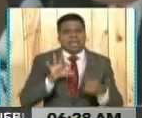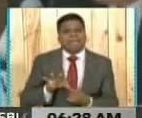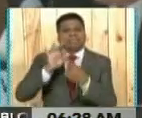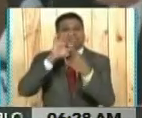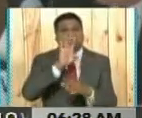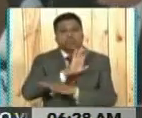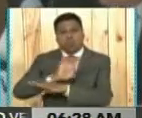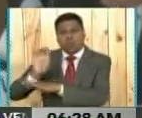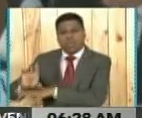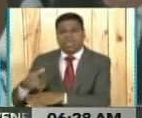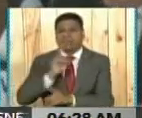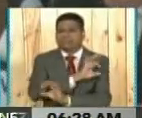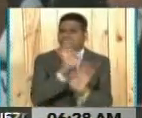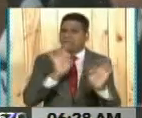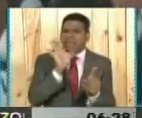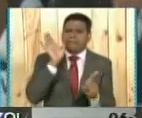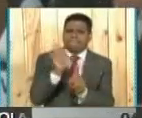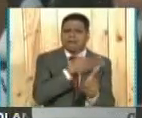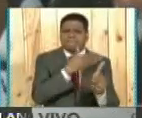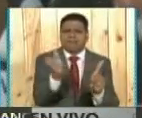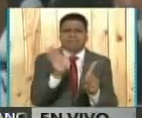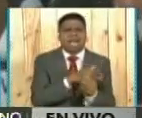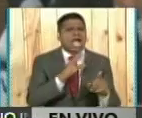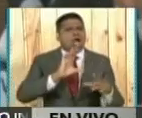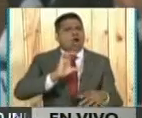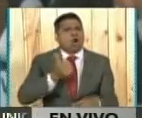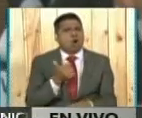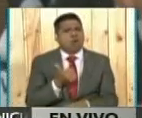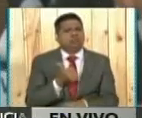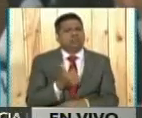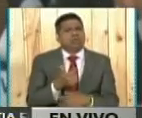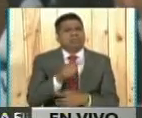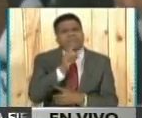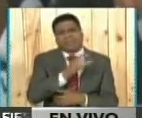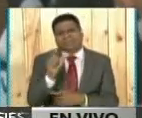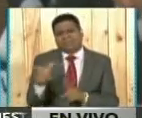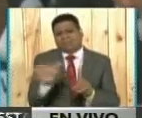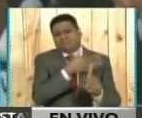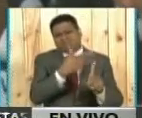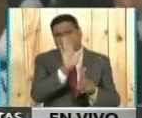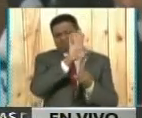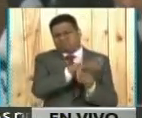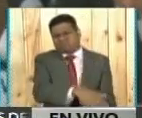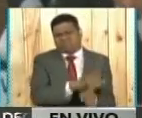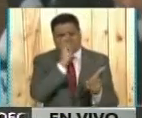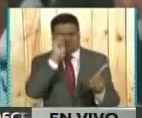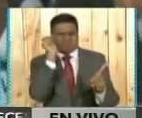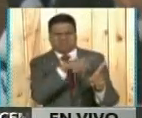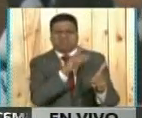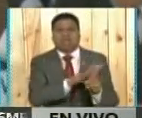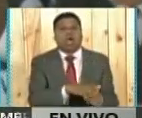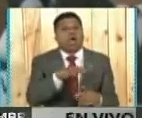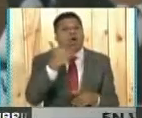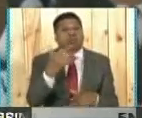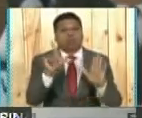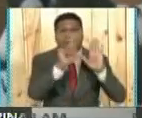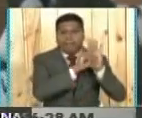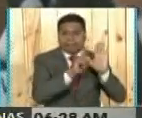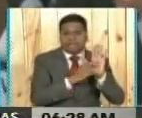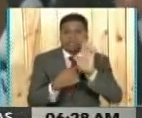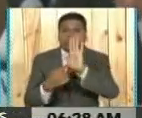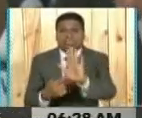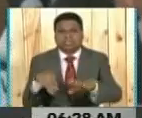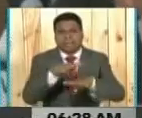y sancionar la tortura y otros tratos crueles, inhumanos o degradantes. Este nuevo marco jurídico ha permitido al